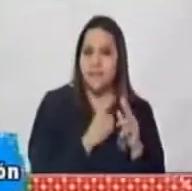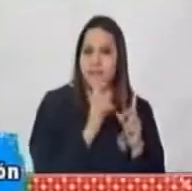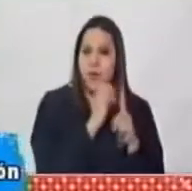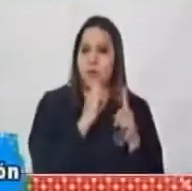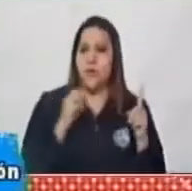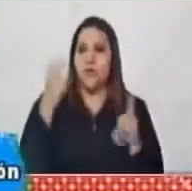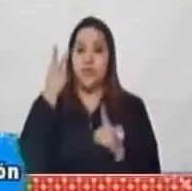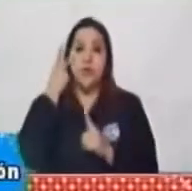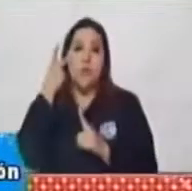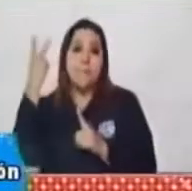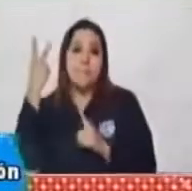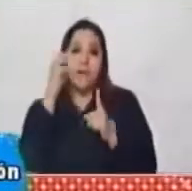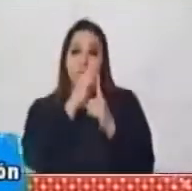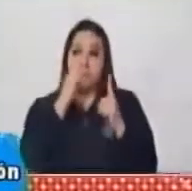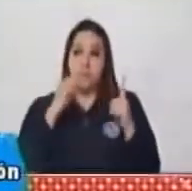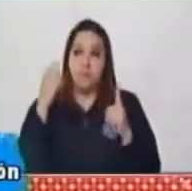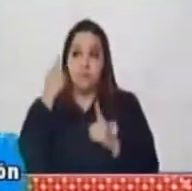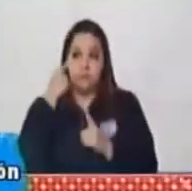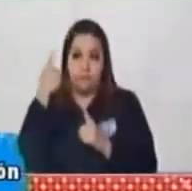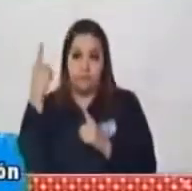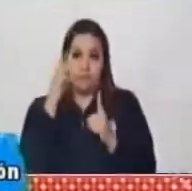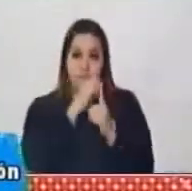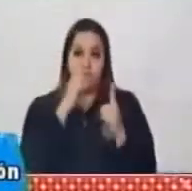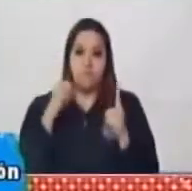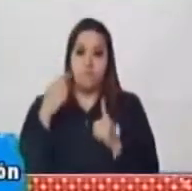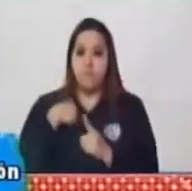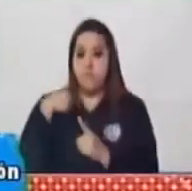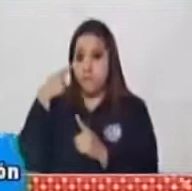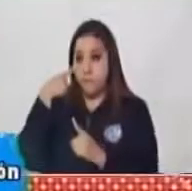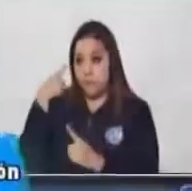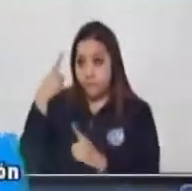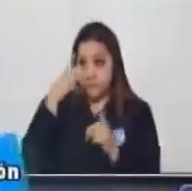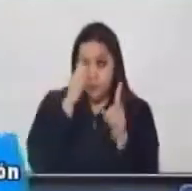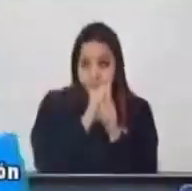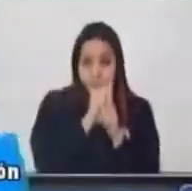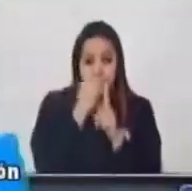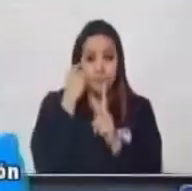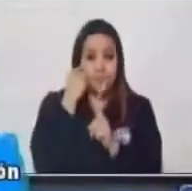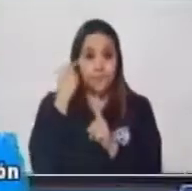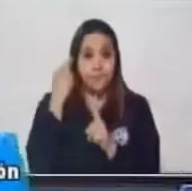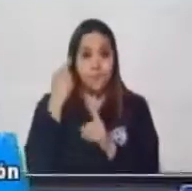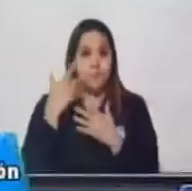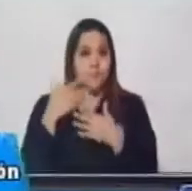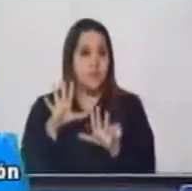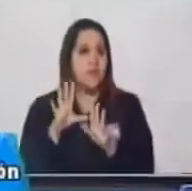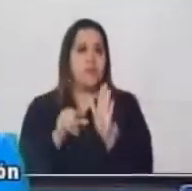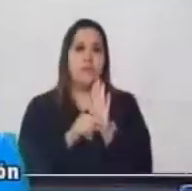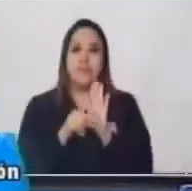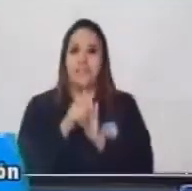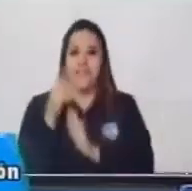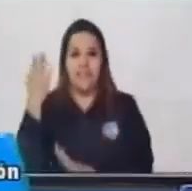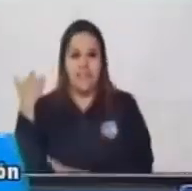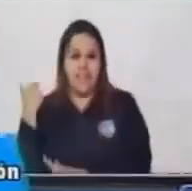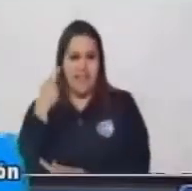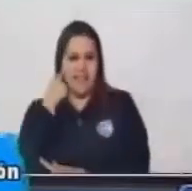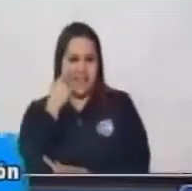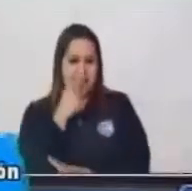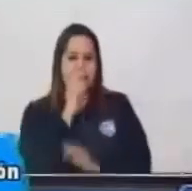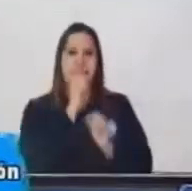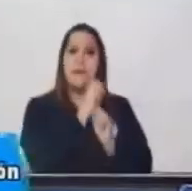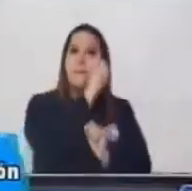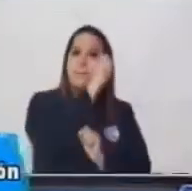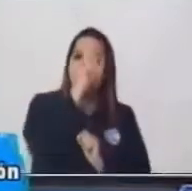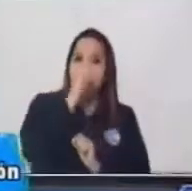esta oración. En esta oración te puedes dar cuenta que como cuando estabas en los grados inferiores te decían marca con rojo